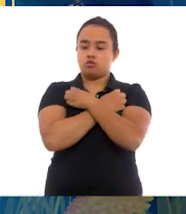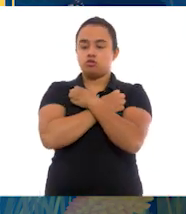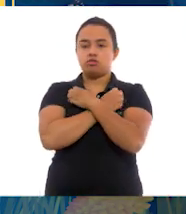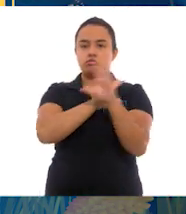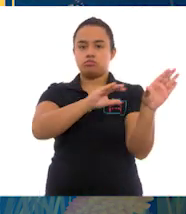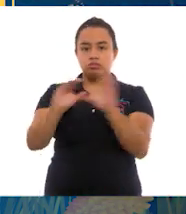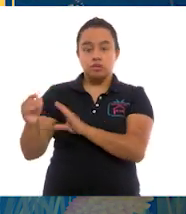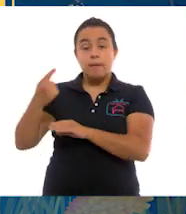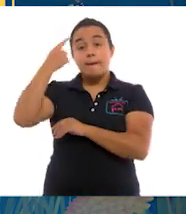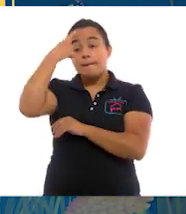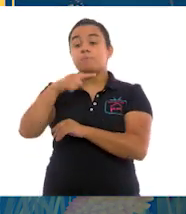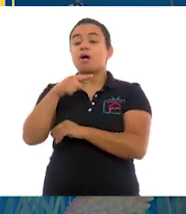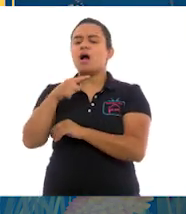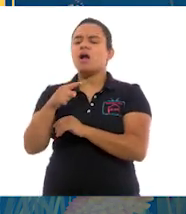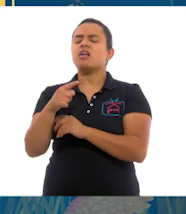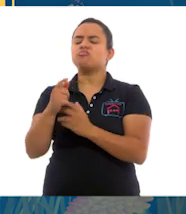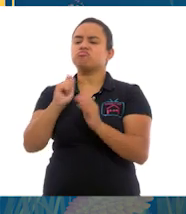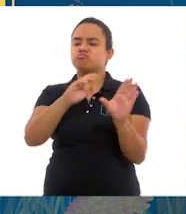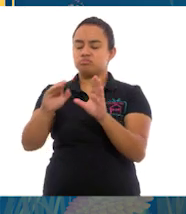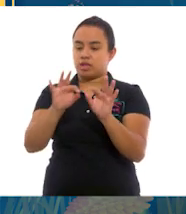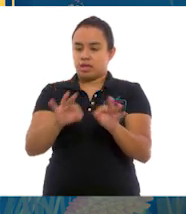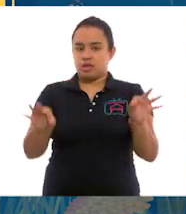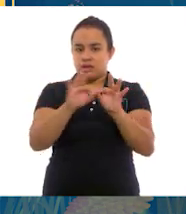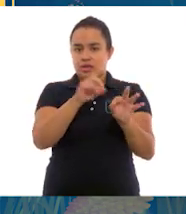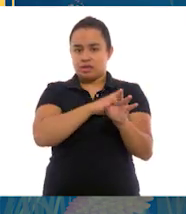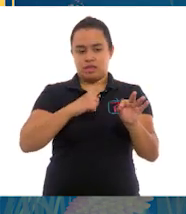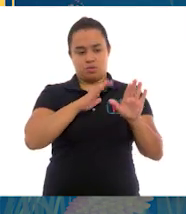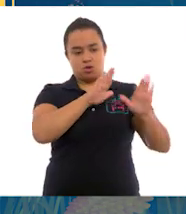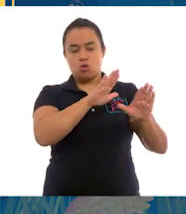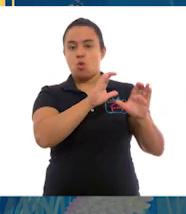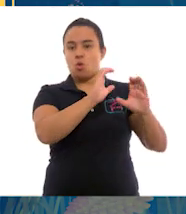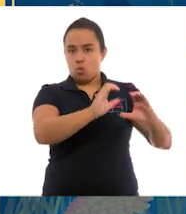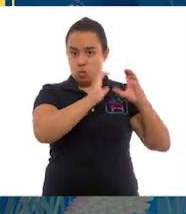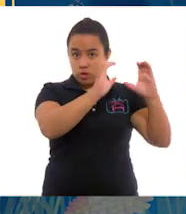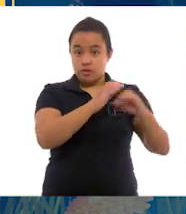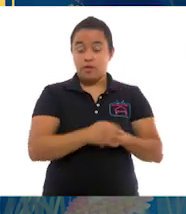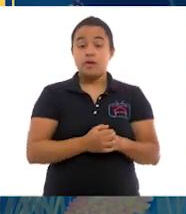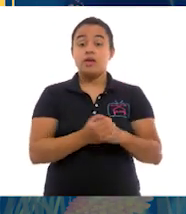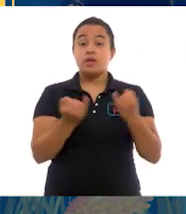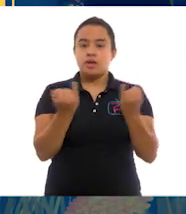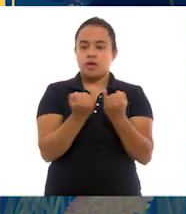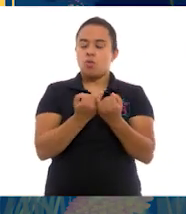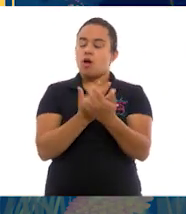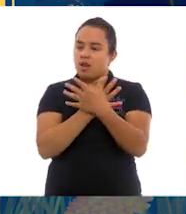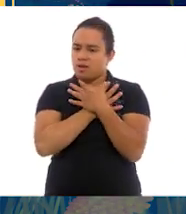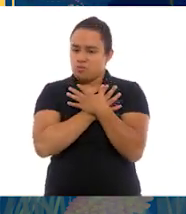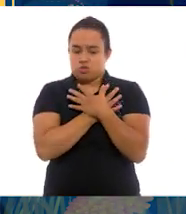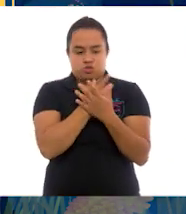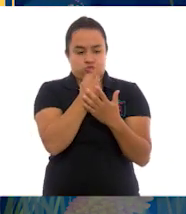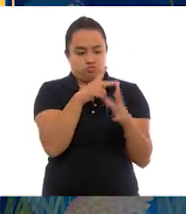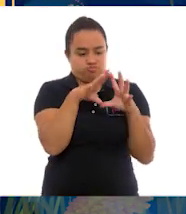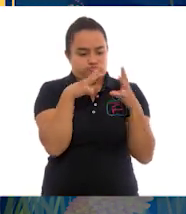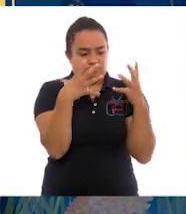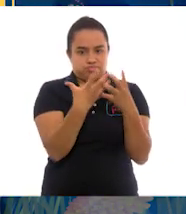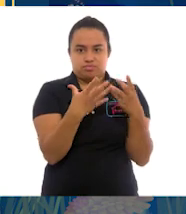enseñar la importancia y el cuidado de nuestros recursos naturales. transmitir el amor hacia la Tierra y mostrar que quien que protege la Tierra,